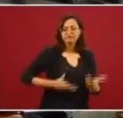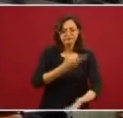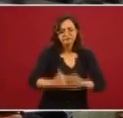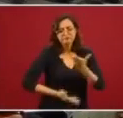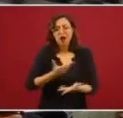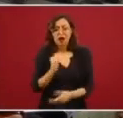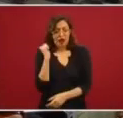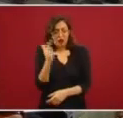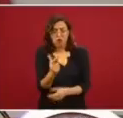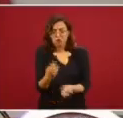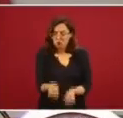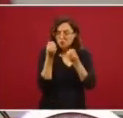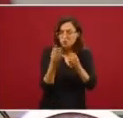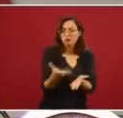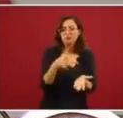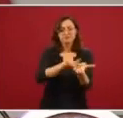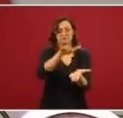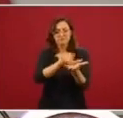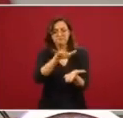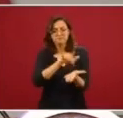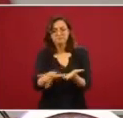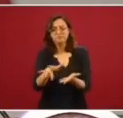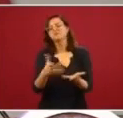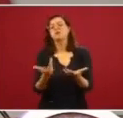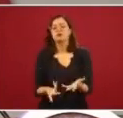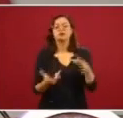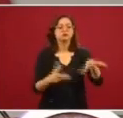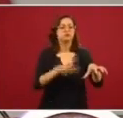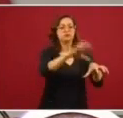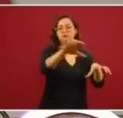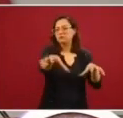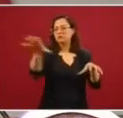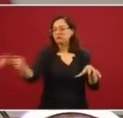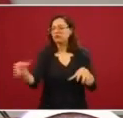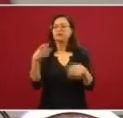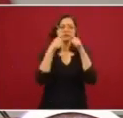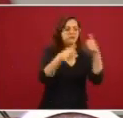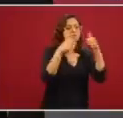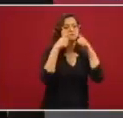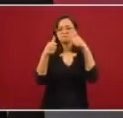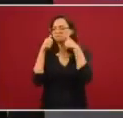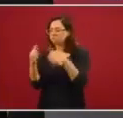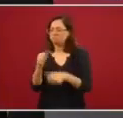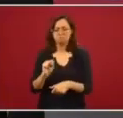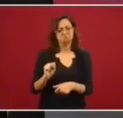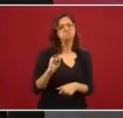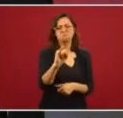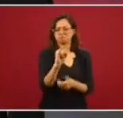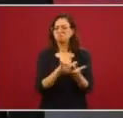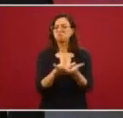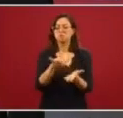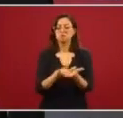para aportar en el apoyo a la respuesta intersectorial que se tiene que dar a esta problemática porque si